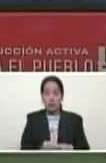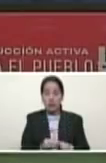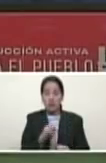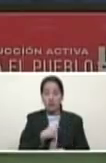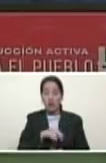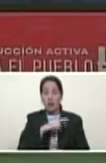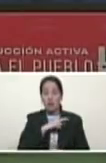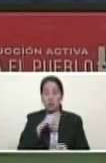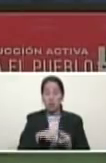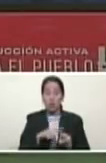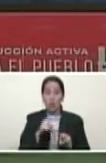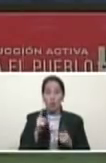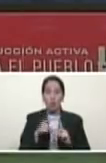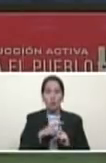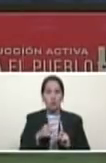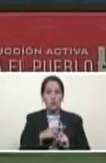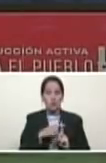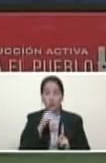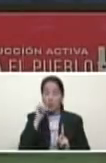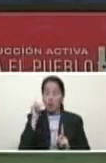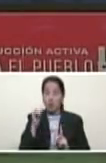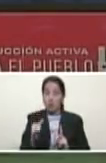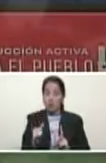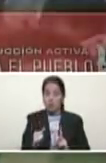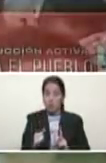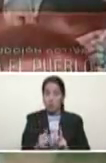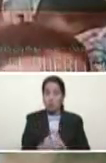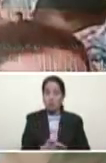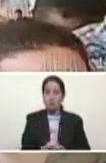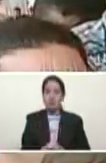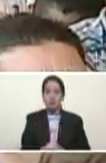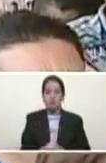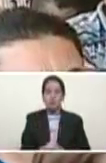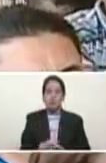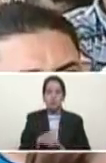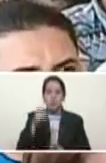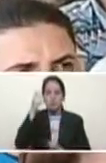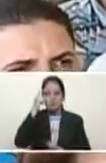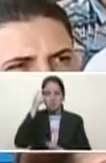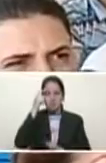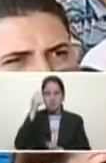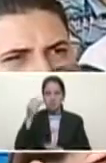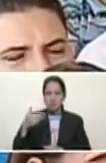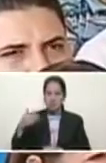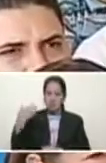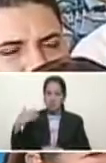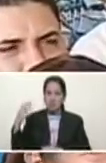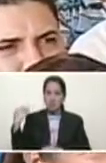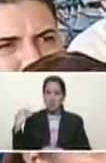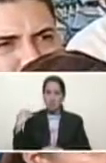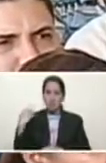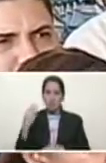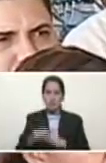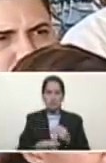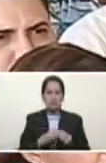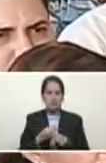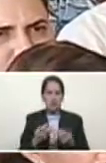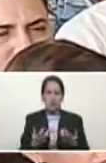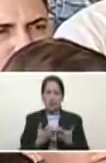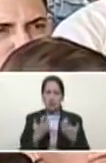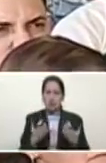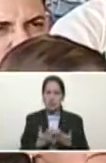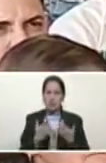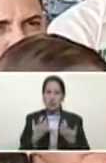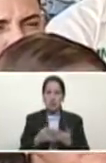positivos, así lo denuncio. En días anteriores montaron falsos positivos con la guerra que ellos tienen